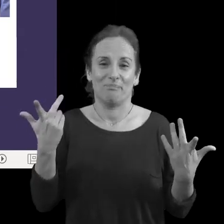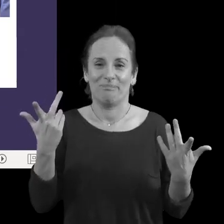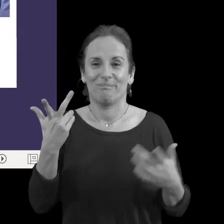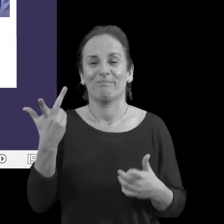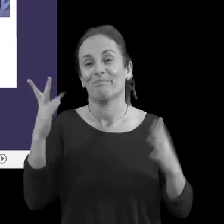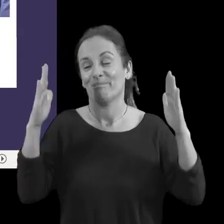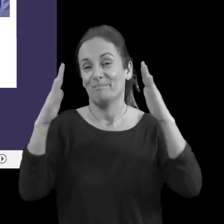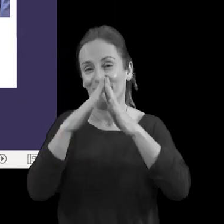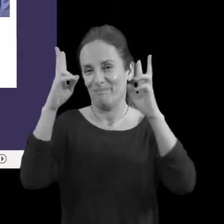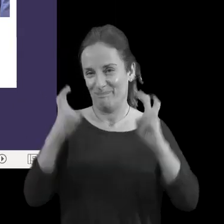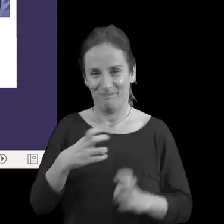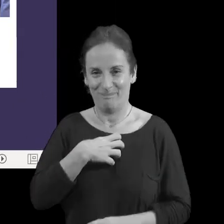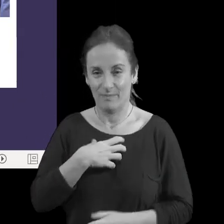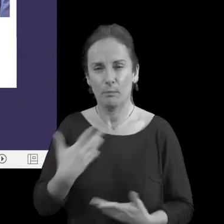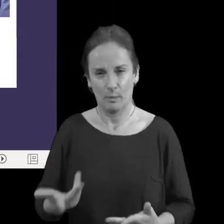eran un poco